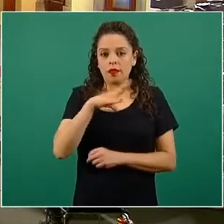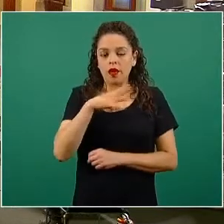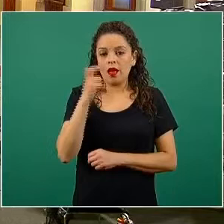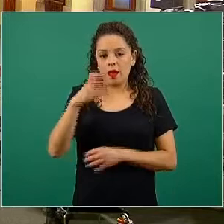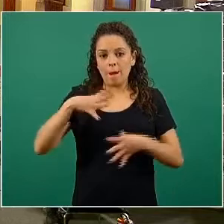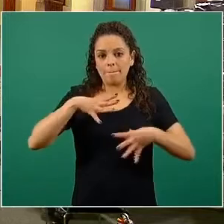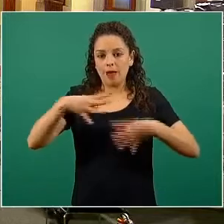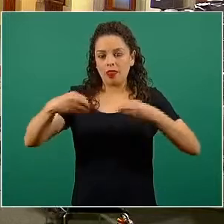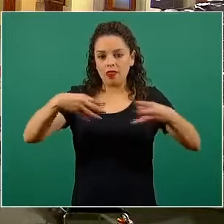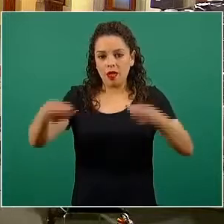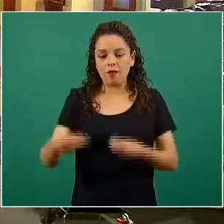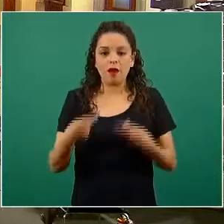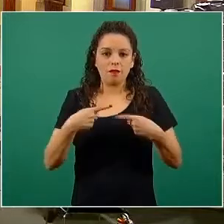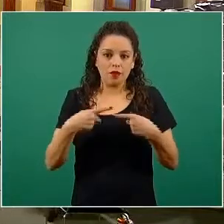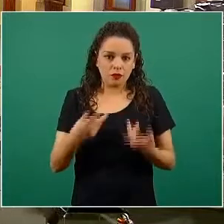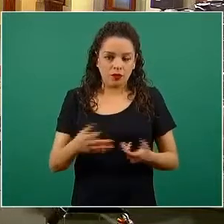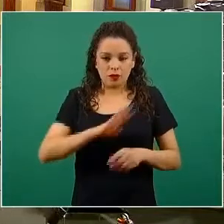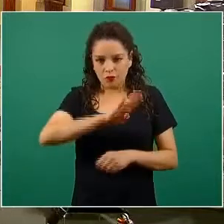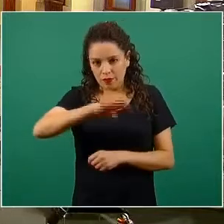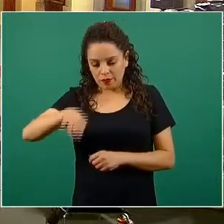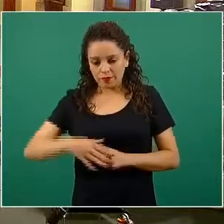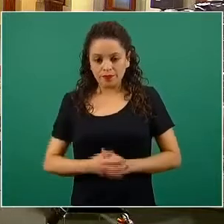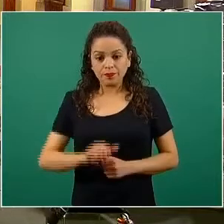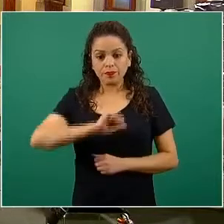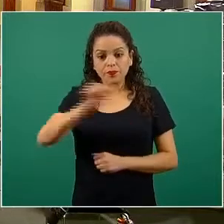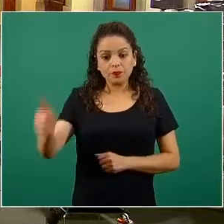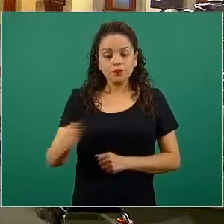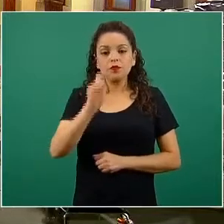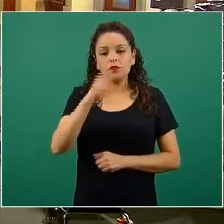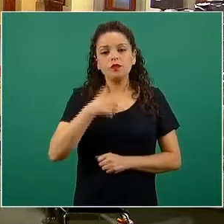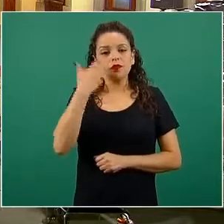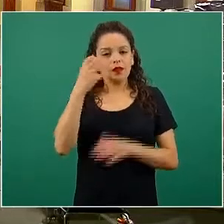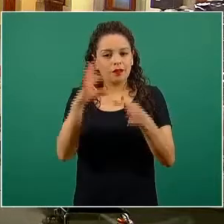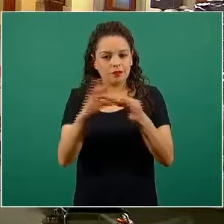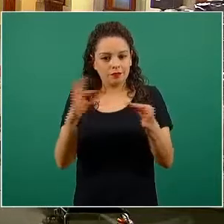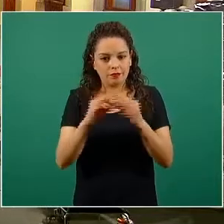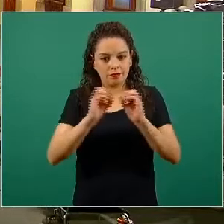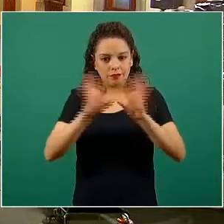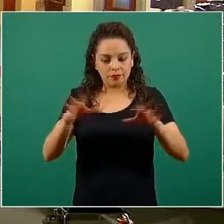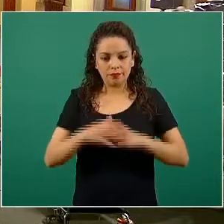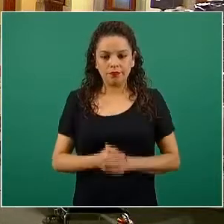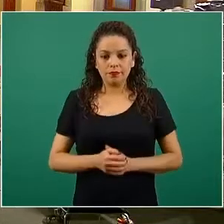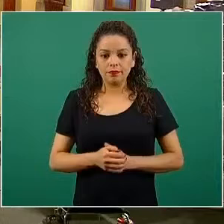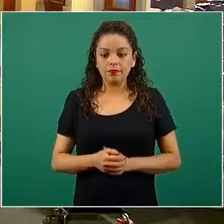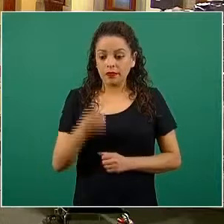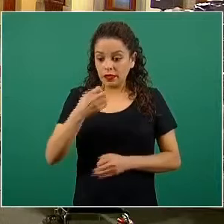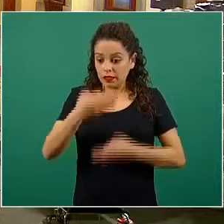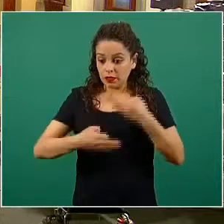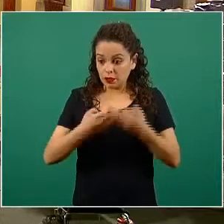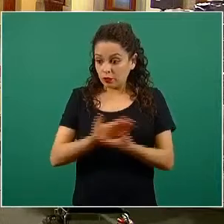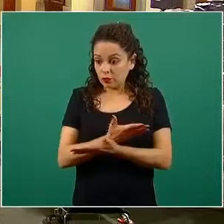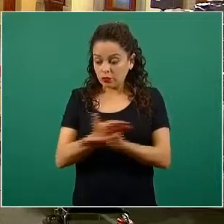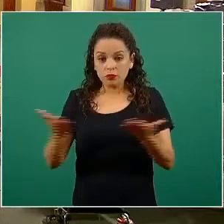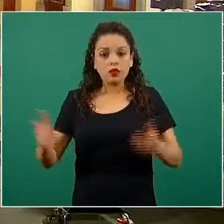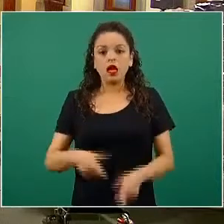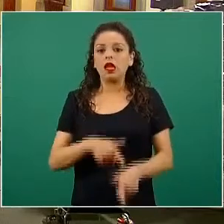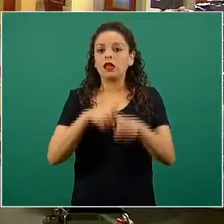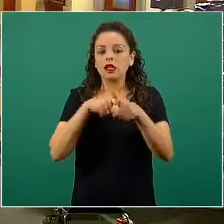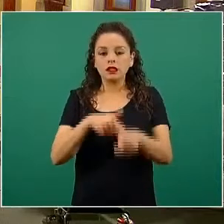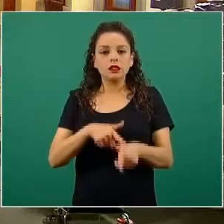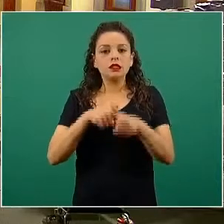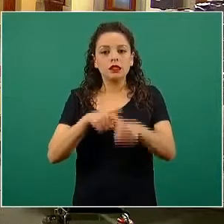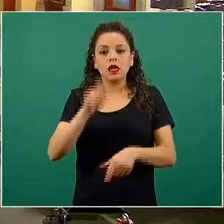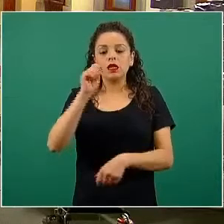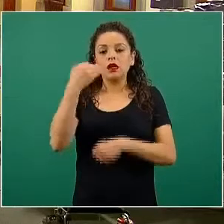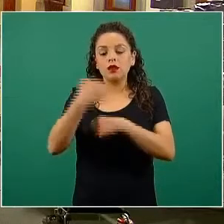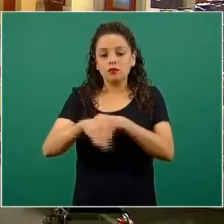pandemia. Y el otro punto que quería resaltar es que todos estos aún siguen siendo preliminares. El ejercicio final es